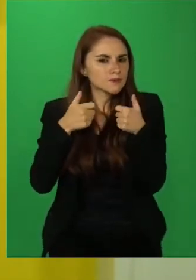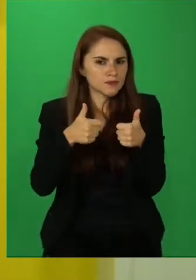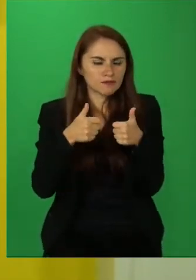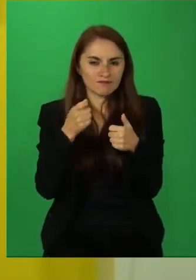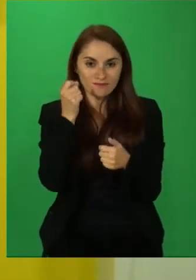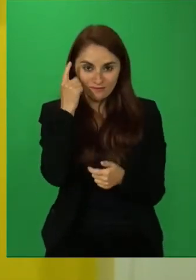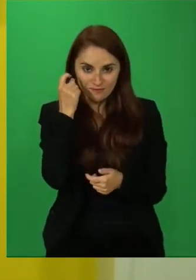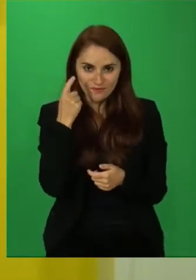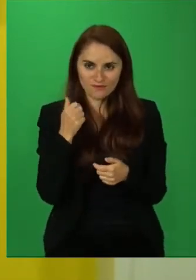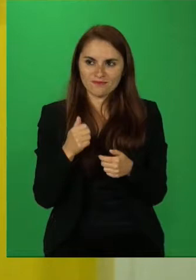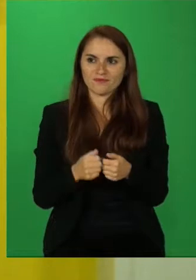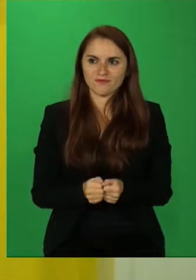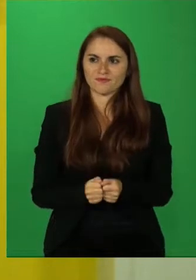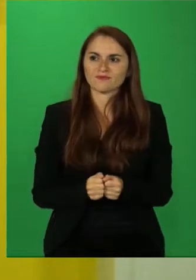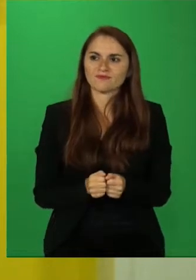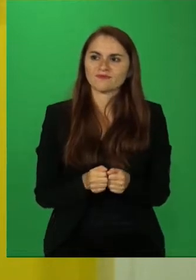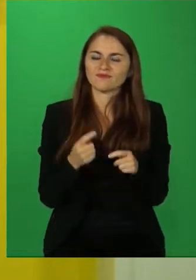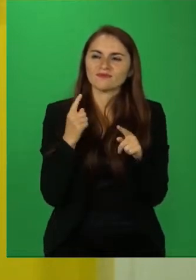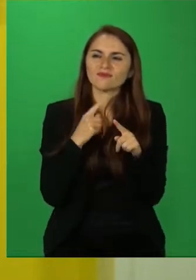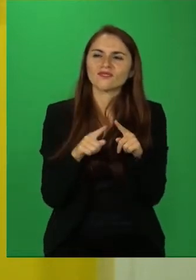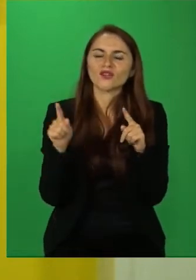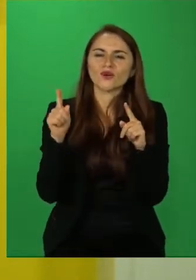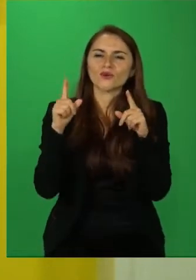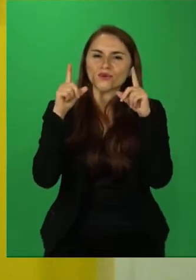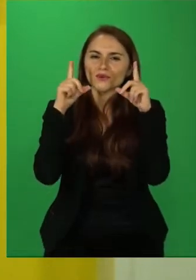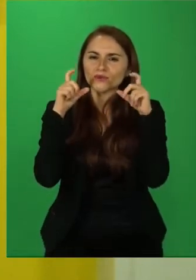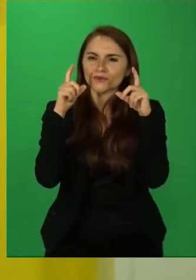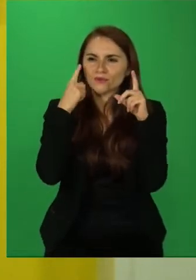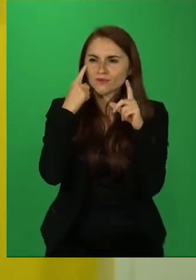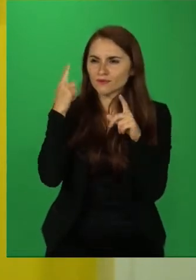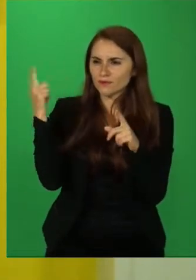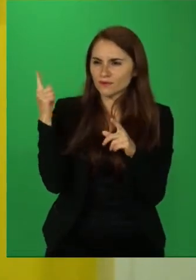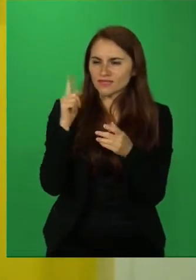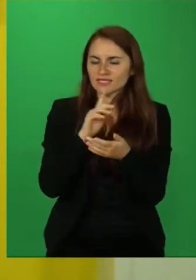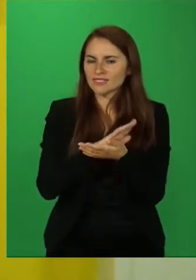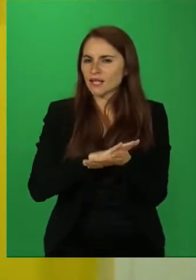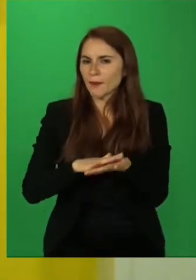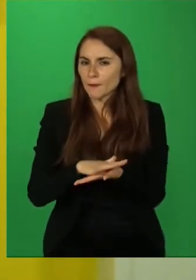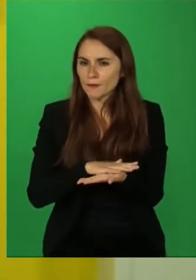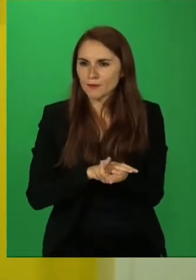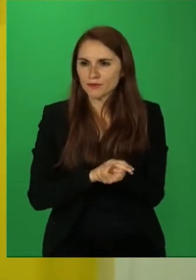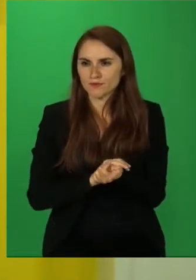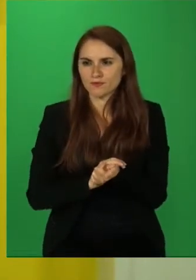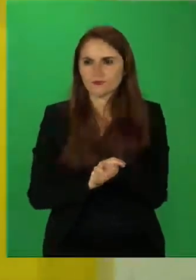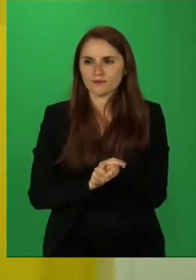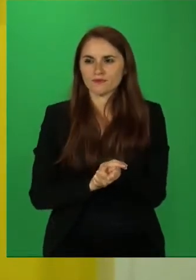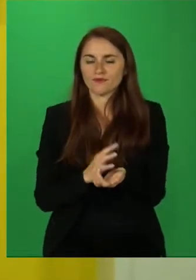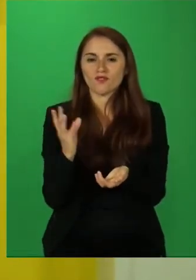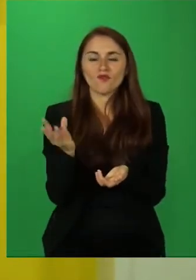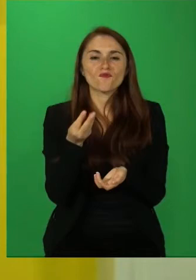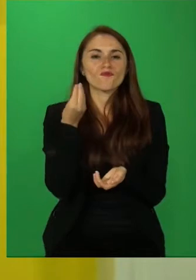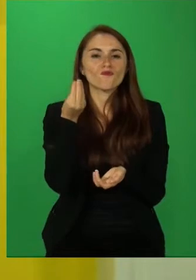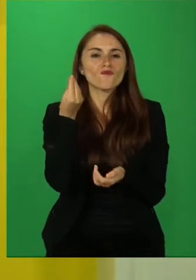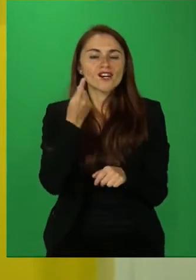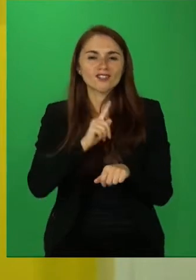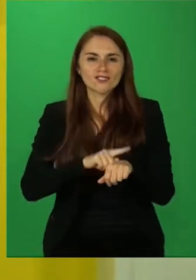Perfecto. Vamos al tercer ejemplo. Fíjate acá. Los buenos tiempos.